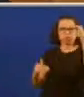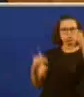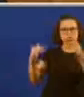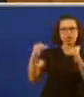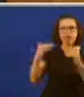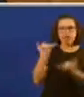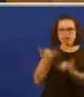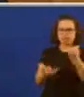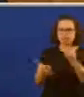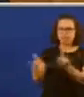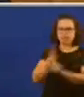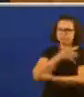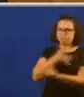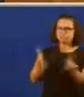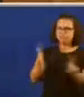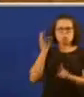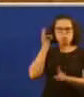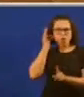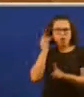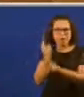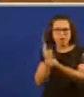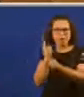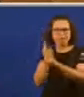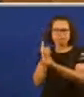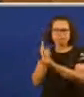violencia contra as mulleres.